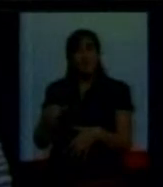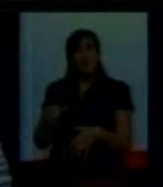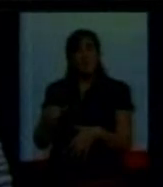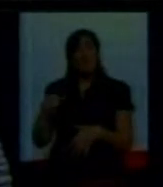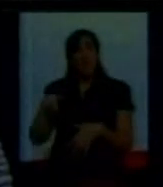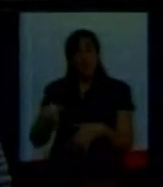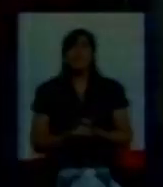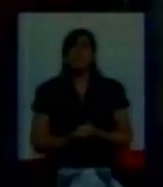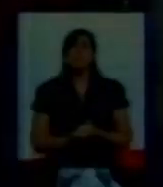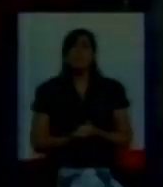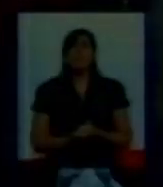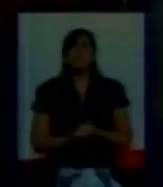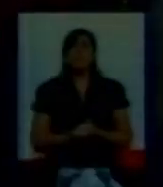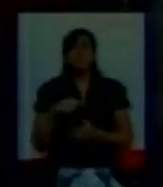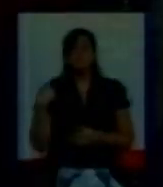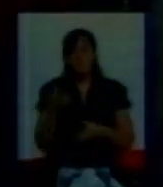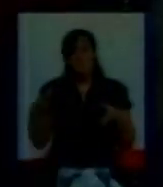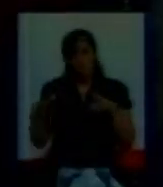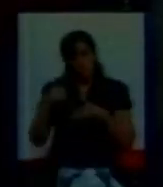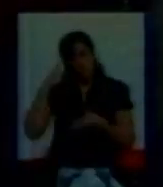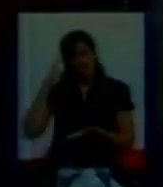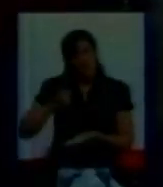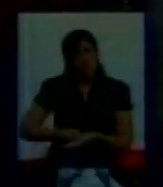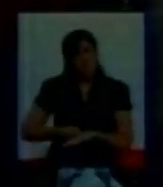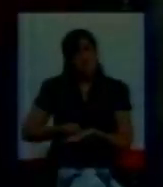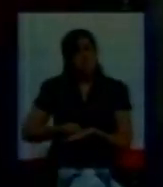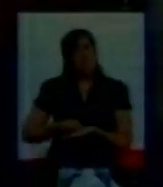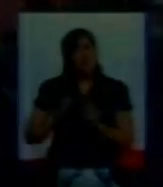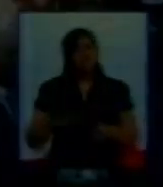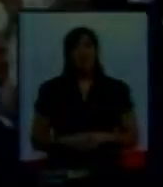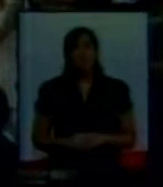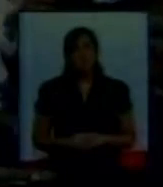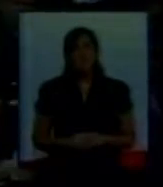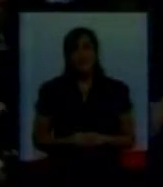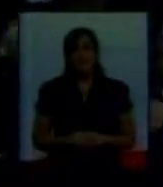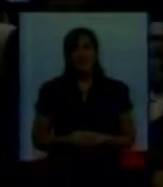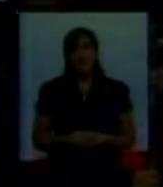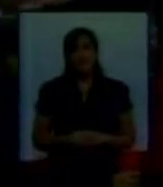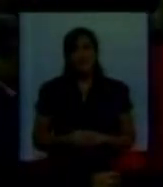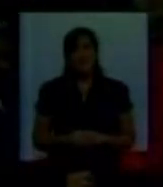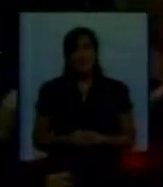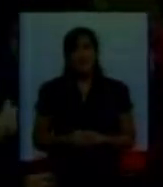embarazo. Hemos decidido a seguir apostando la vida.